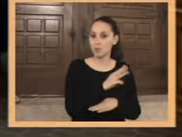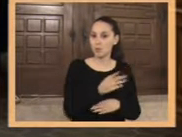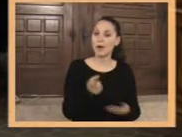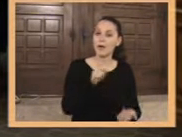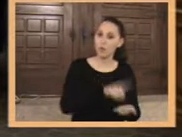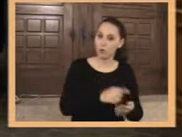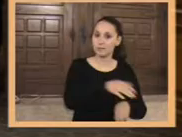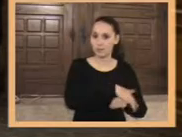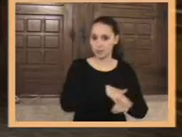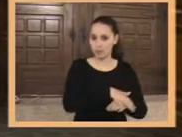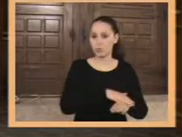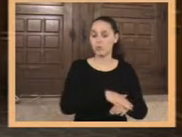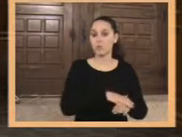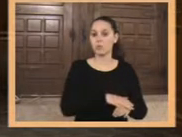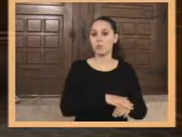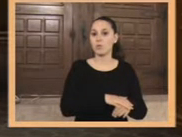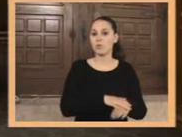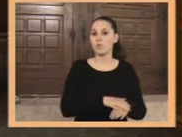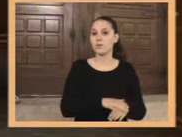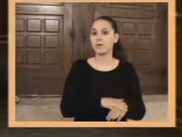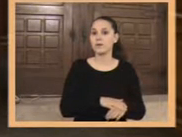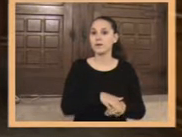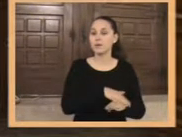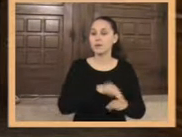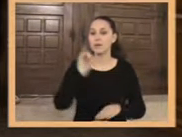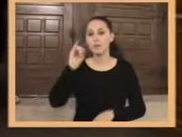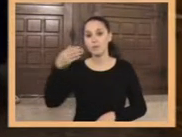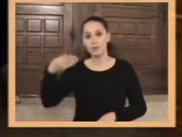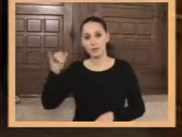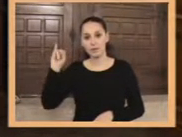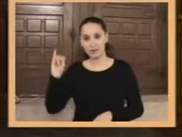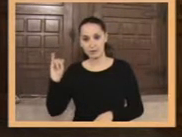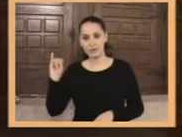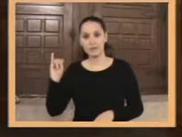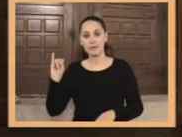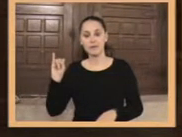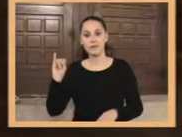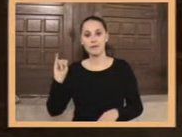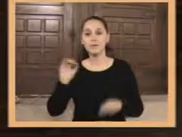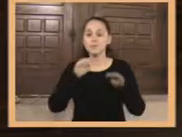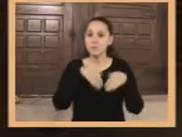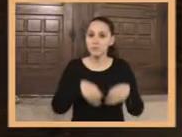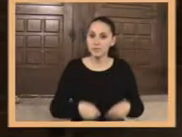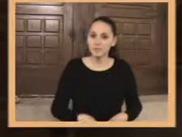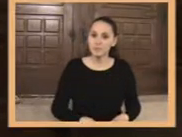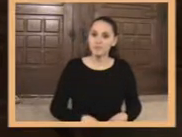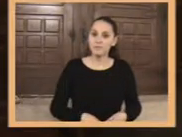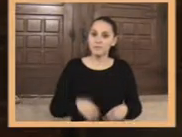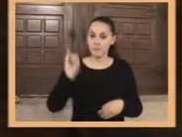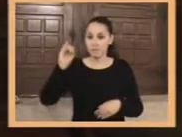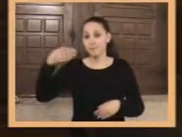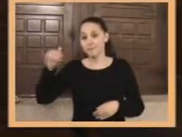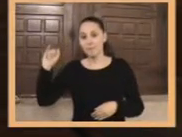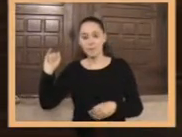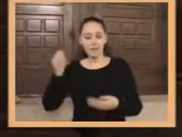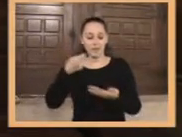hizo gobernando su partido, instaba al gobierno al pago del IBI fue el alcalde de Llerena, anterior presidente de la